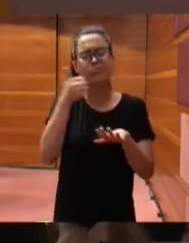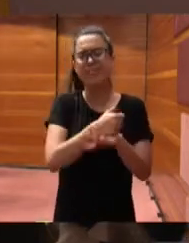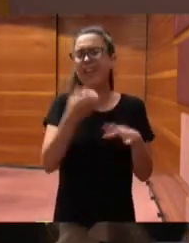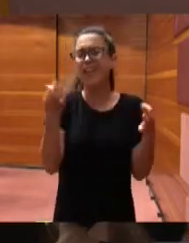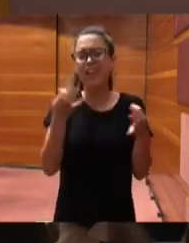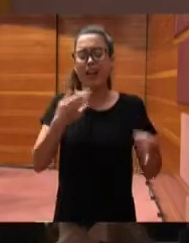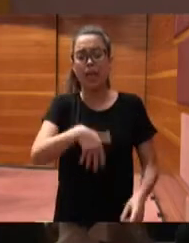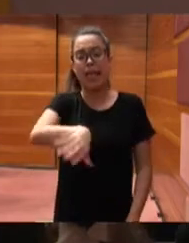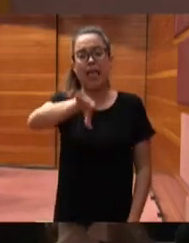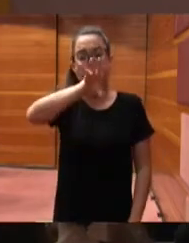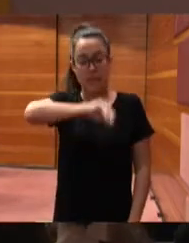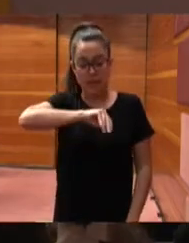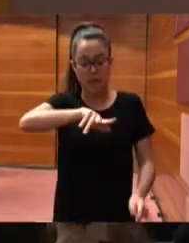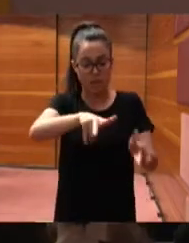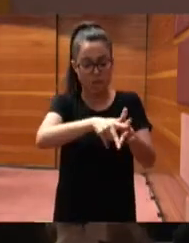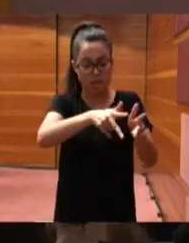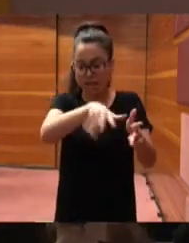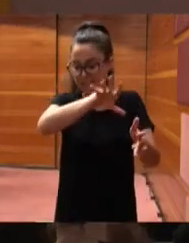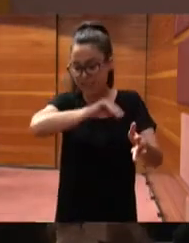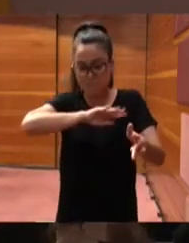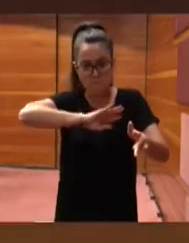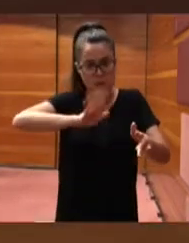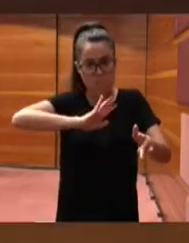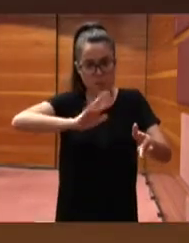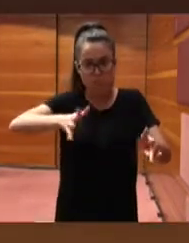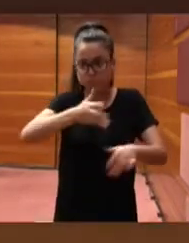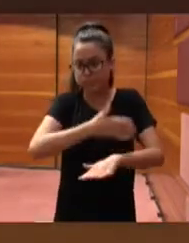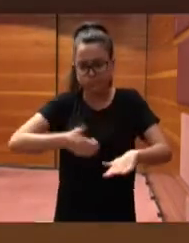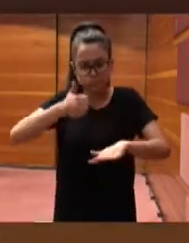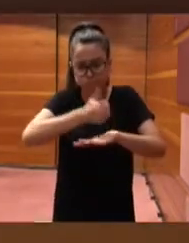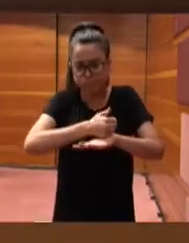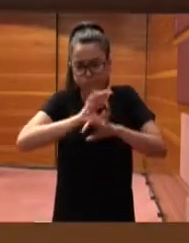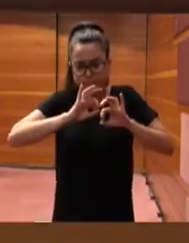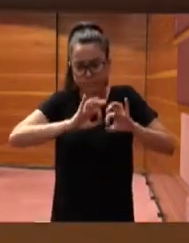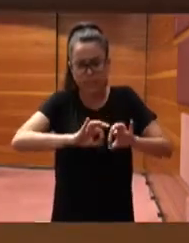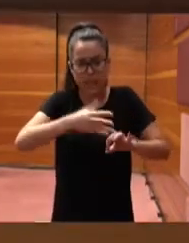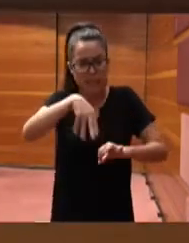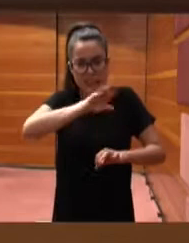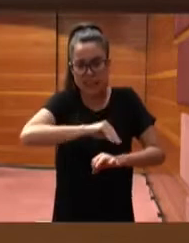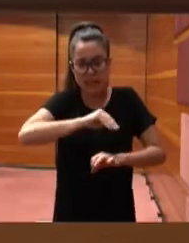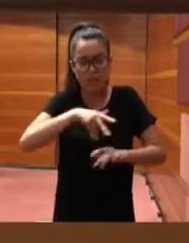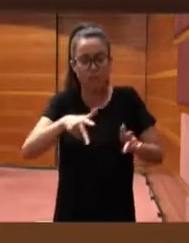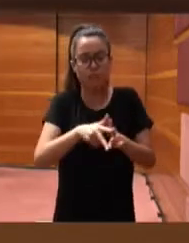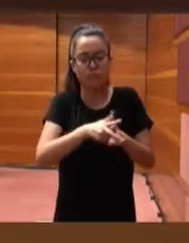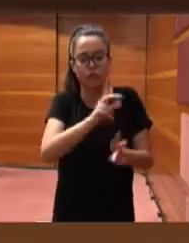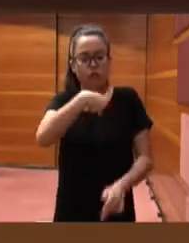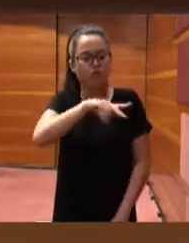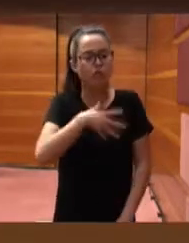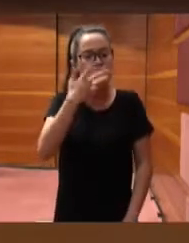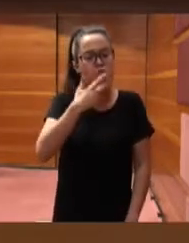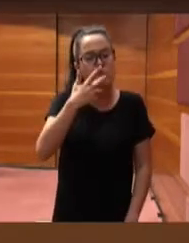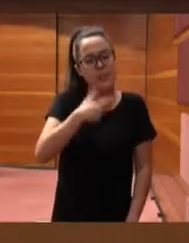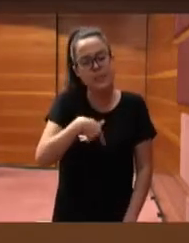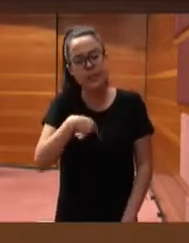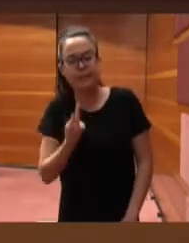entender esos aportes de la ciudadanía, nada más. Aquí todavía, digamos que hemos devuelto poco poder a la ciudadanía. Lo único que queremos conocer es su